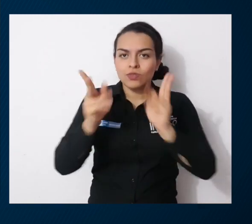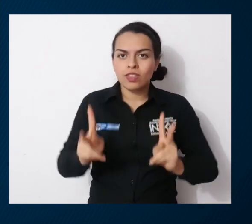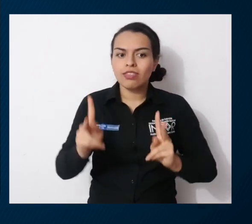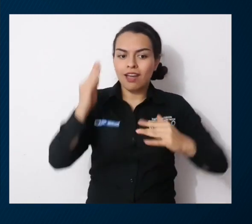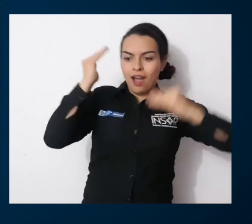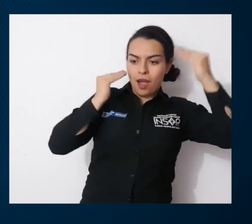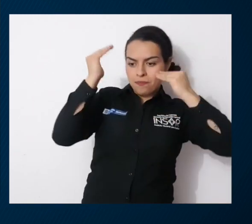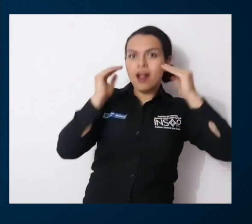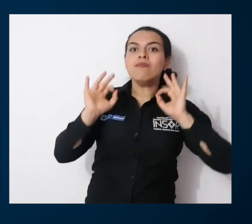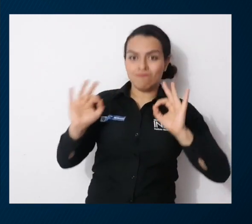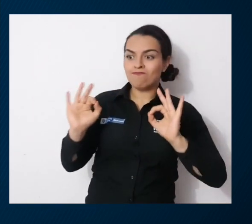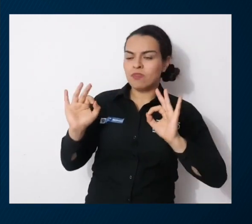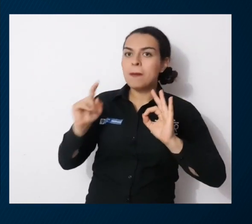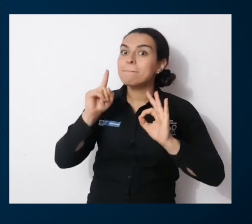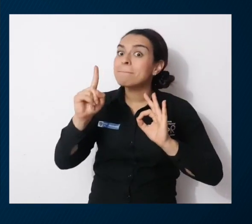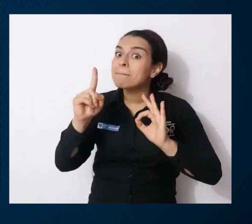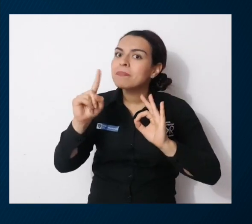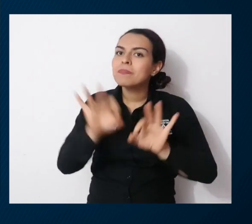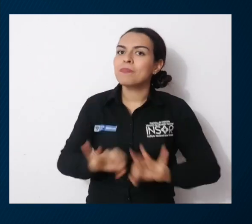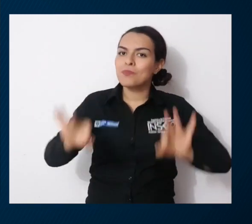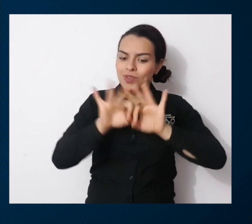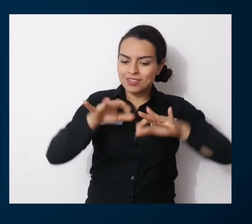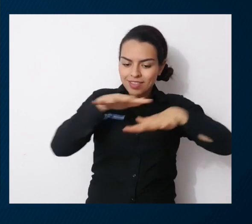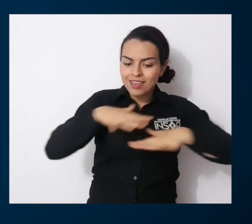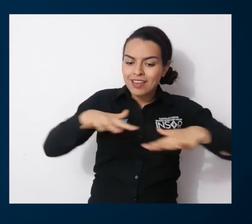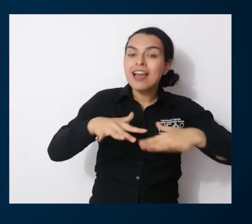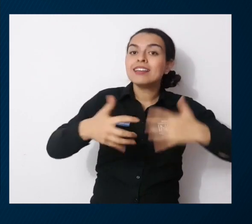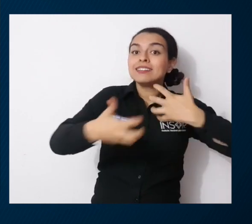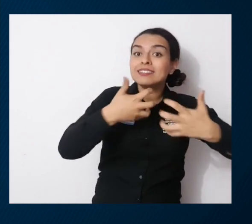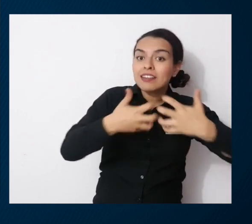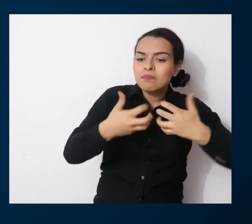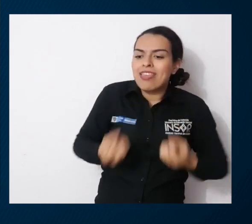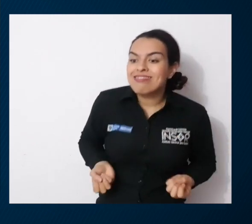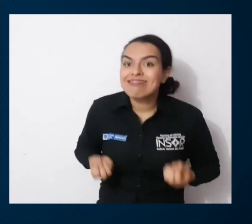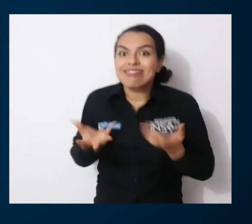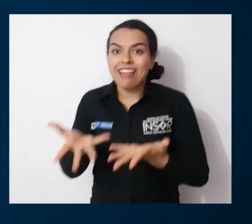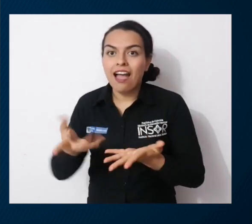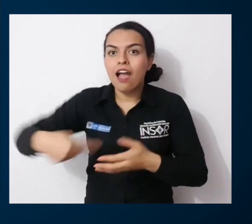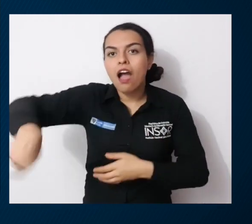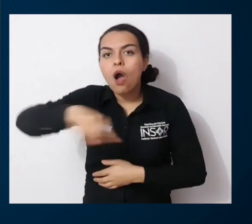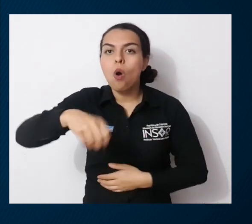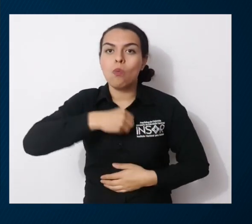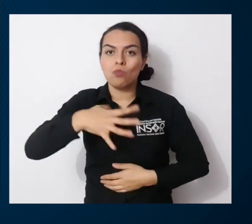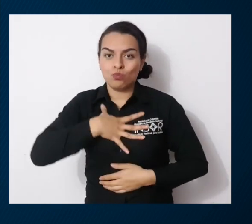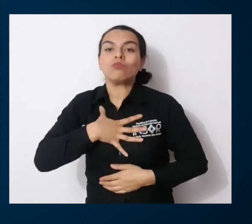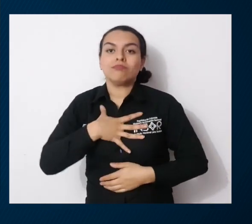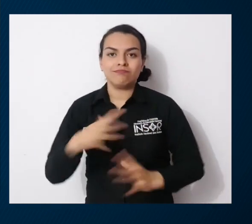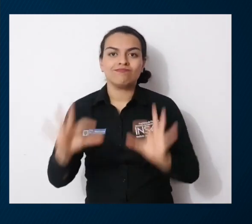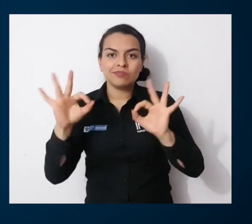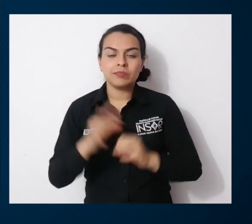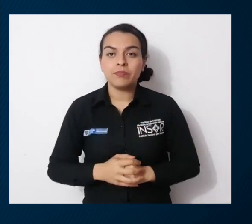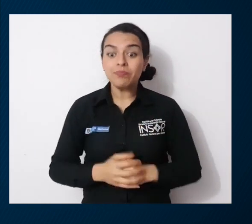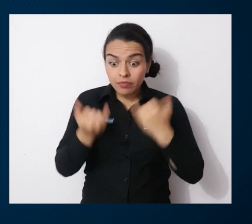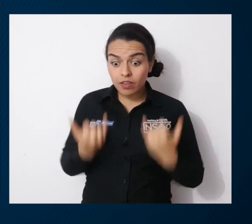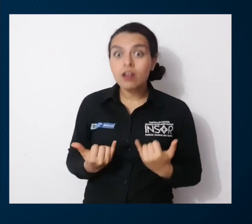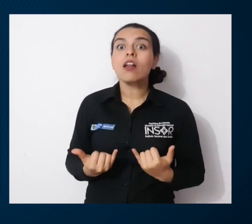aprender, pero si no se potencian, si no se activan dentro de la institución a través del sistema de oportunidades, es difícil lograrlo. Yo creo que en este momento